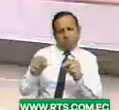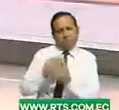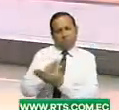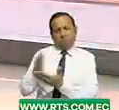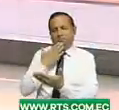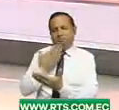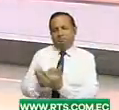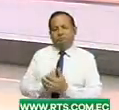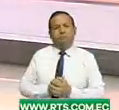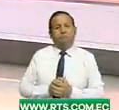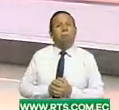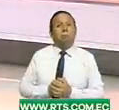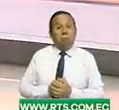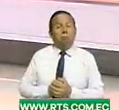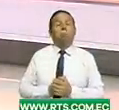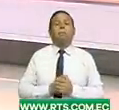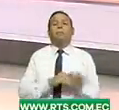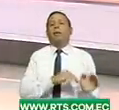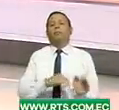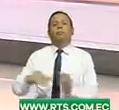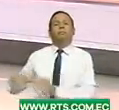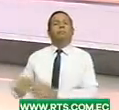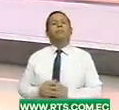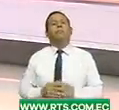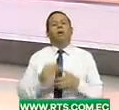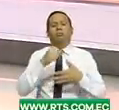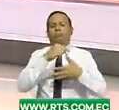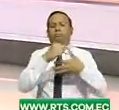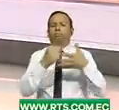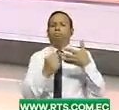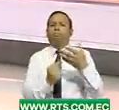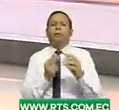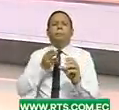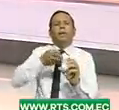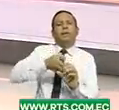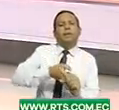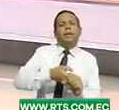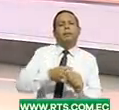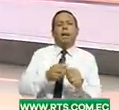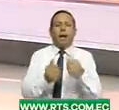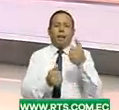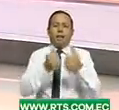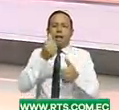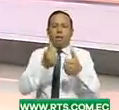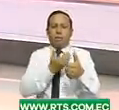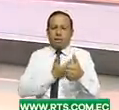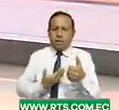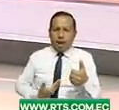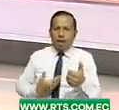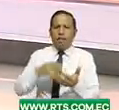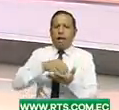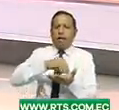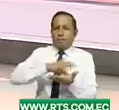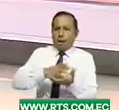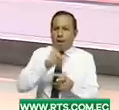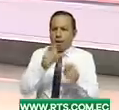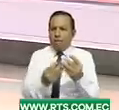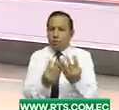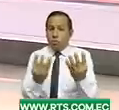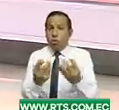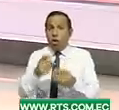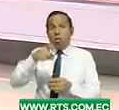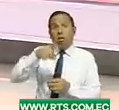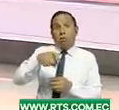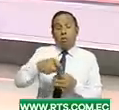listas de candidatos presidenciales y de asambleístas deberán cumplir el principio de paridad de género para las